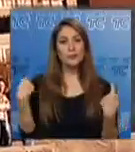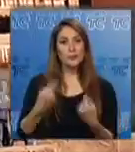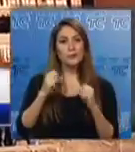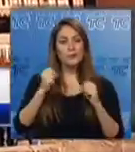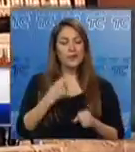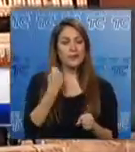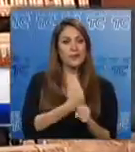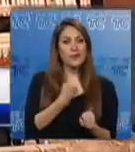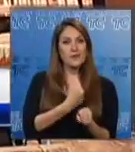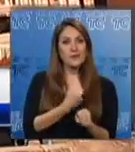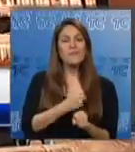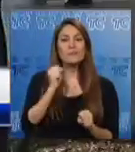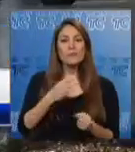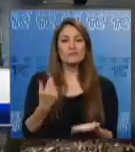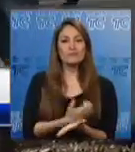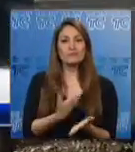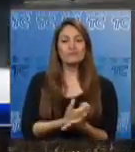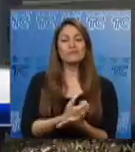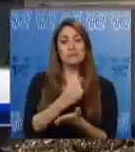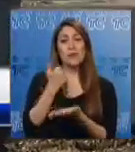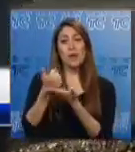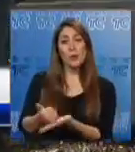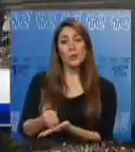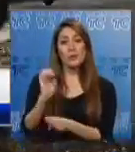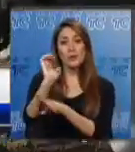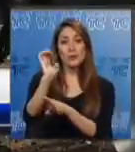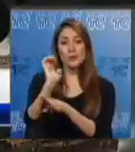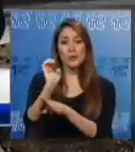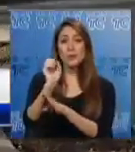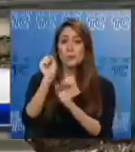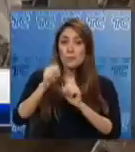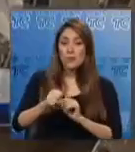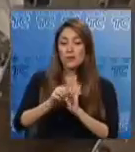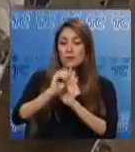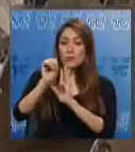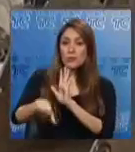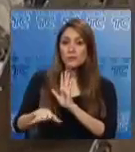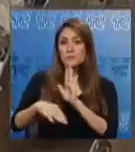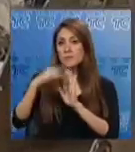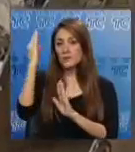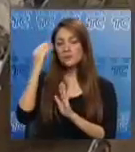en algo a sobrellevar la situación de los ecuatorianos que quieren aportar